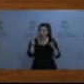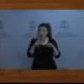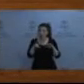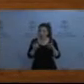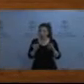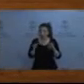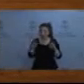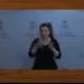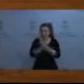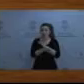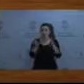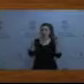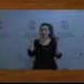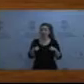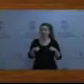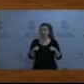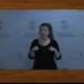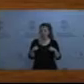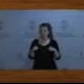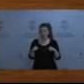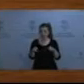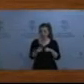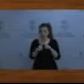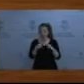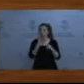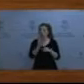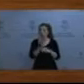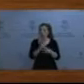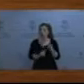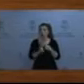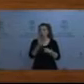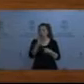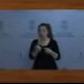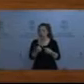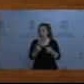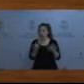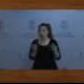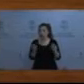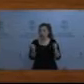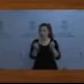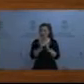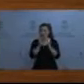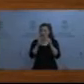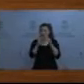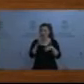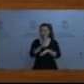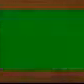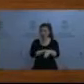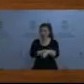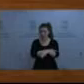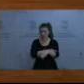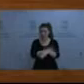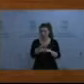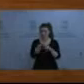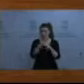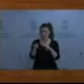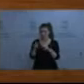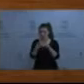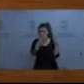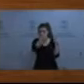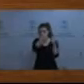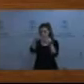acuerdo de 28, y como ya dijo algún otro portavoz, cuando 28 gobiernos de distinto signo se ponen de